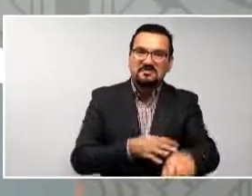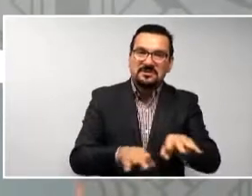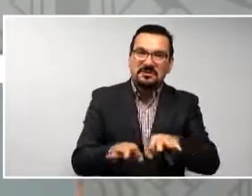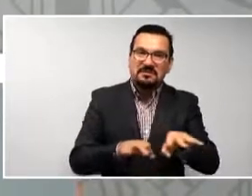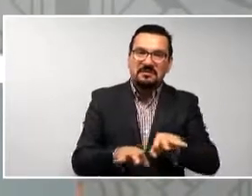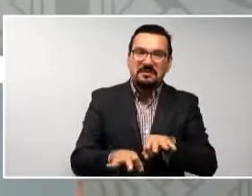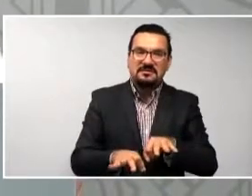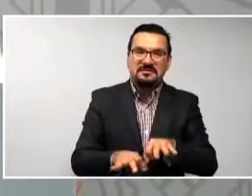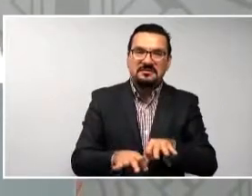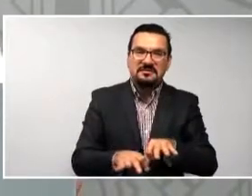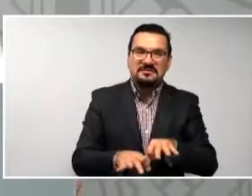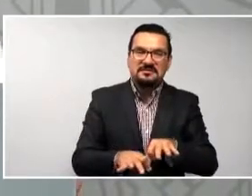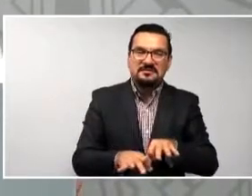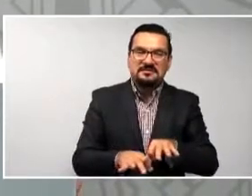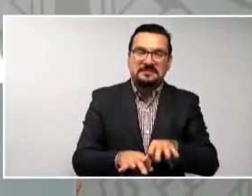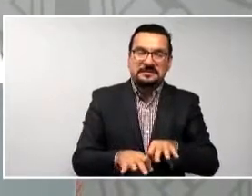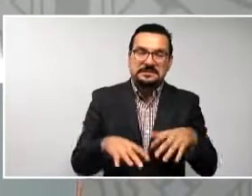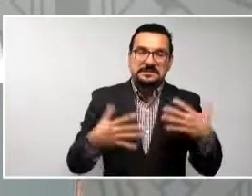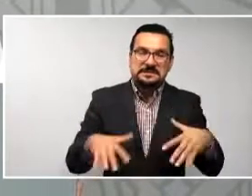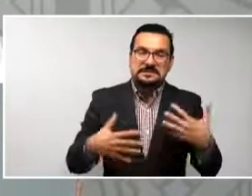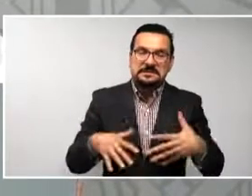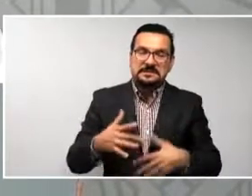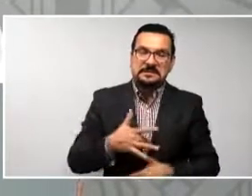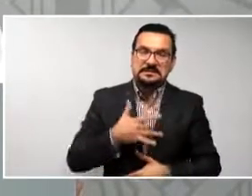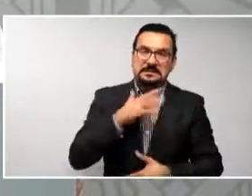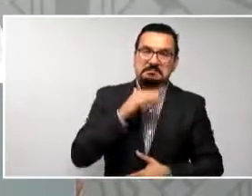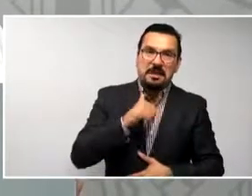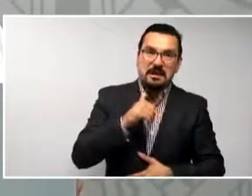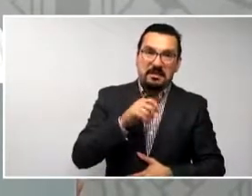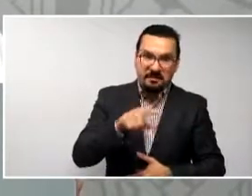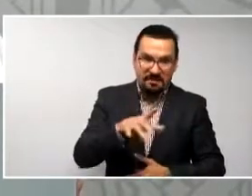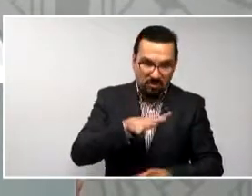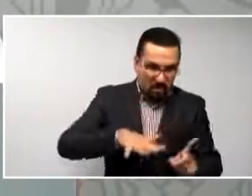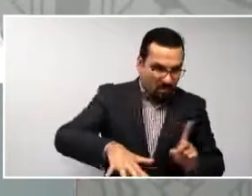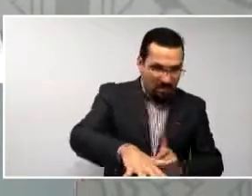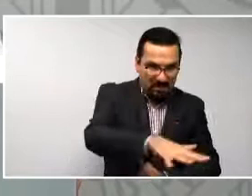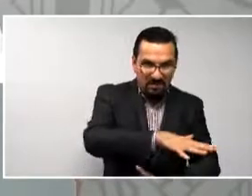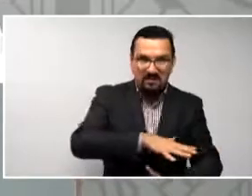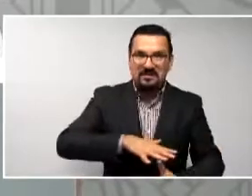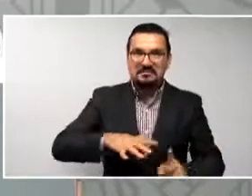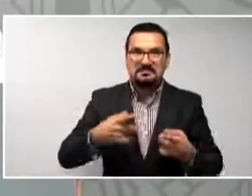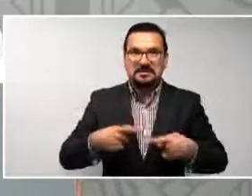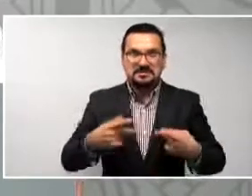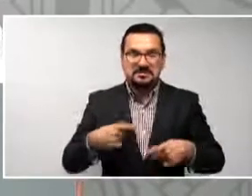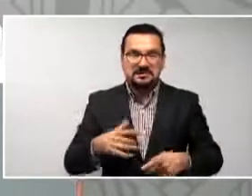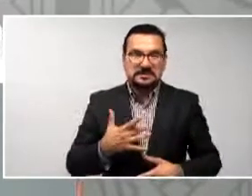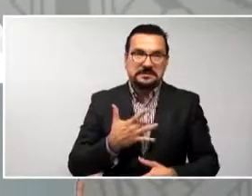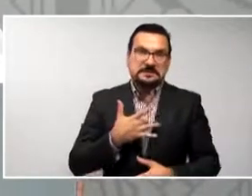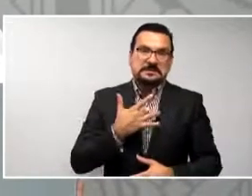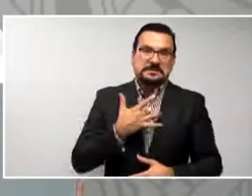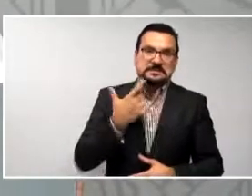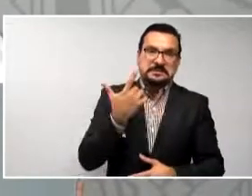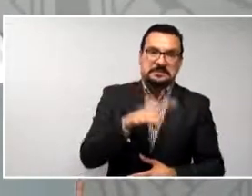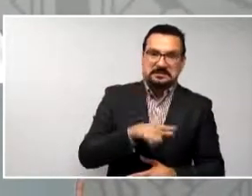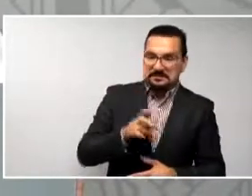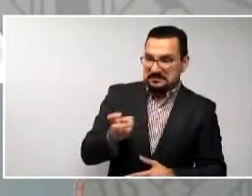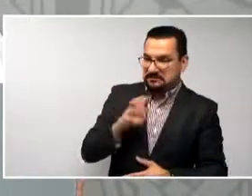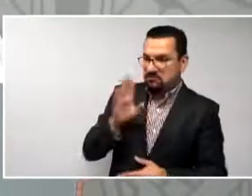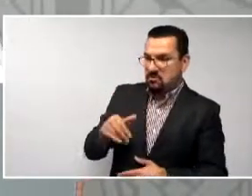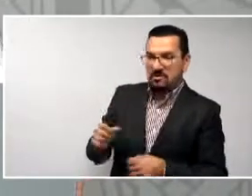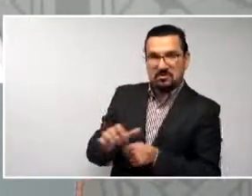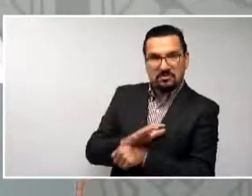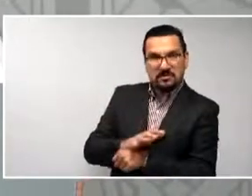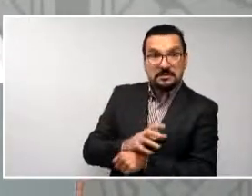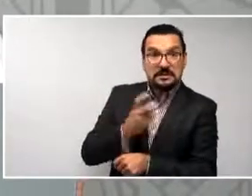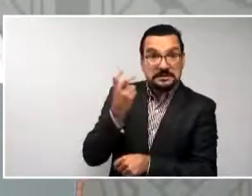trabajo impacta también a toda una comunidad así que mientras siga